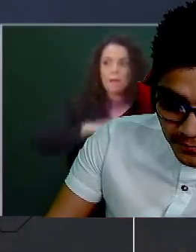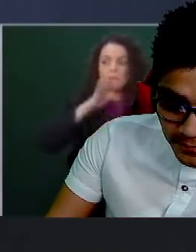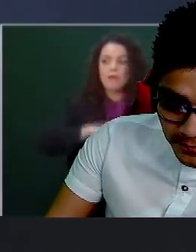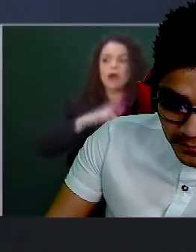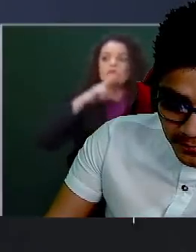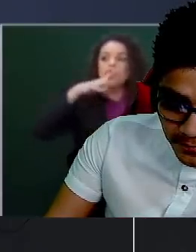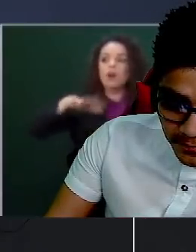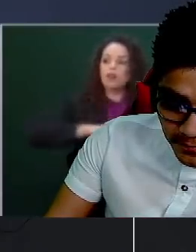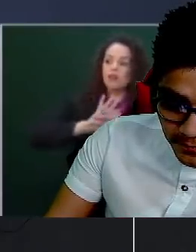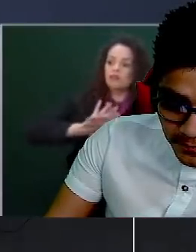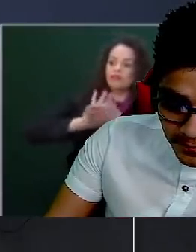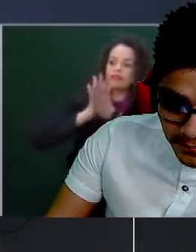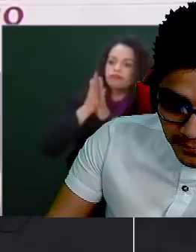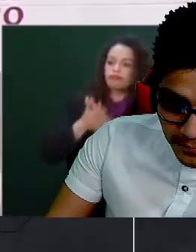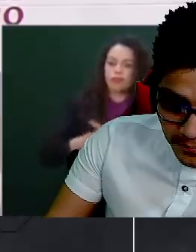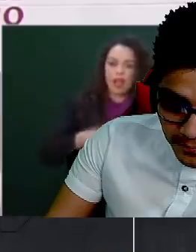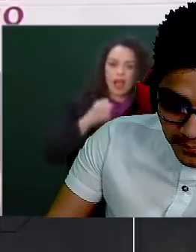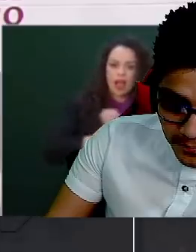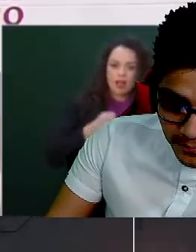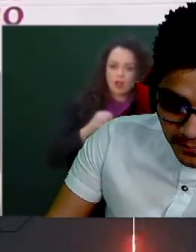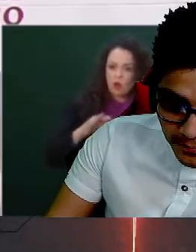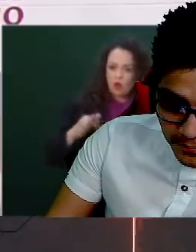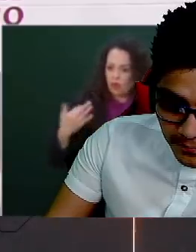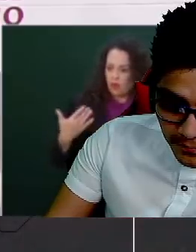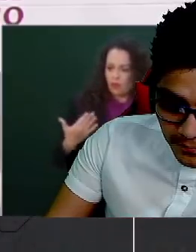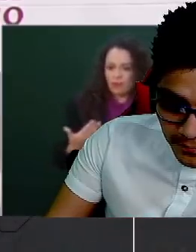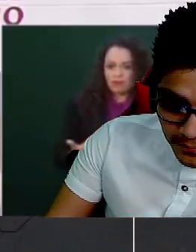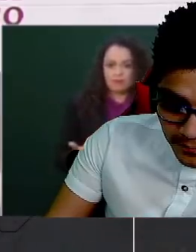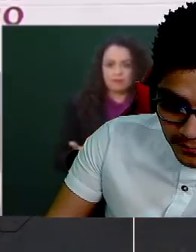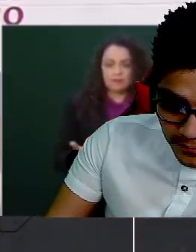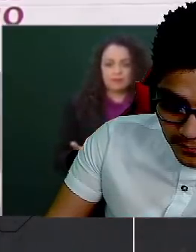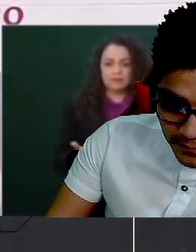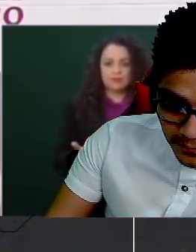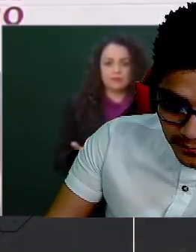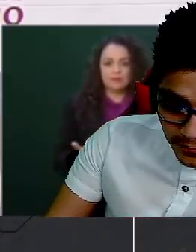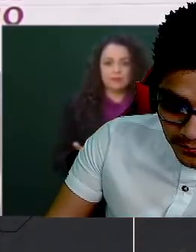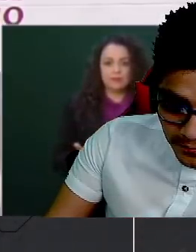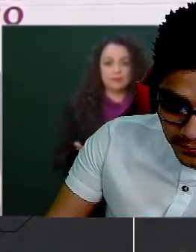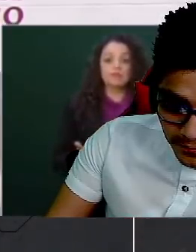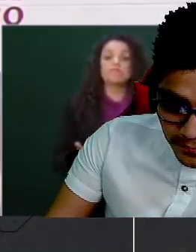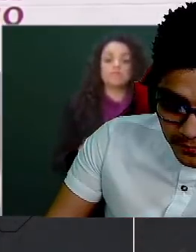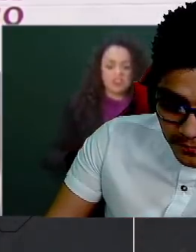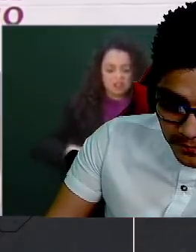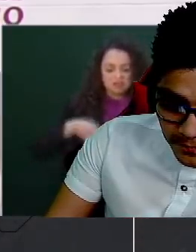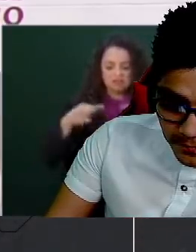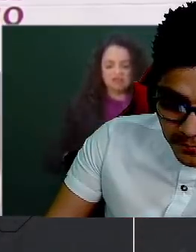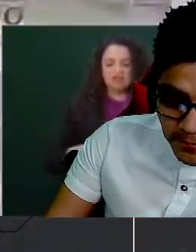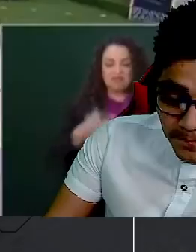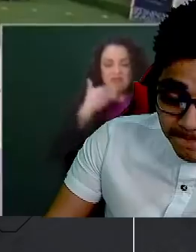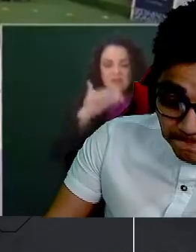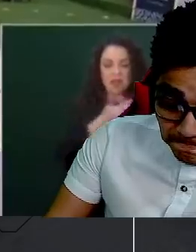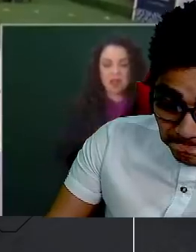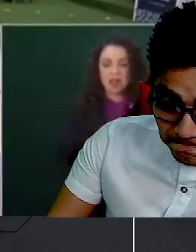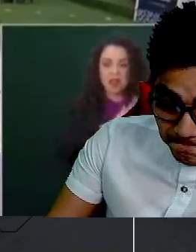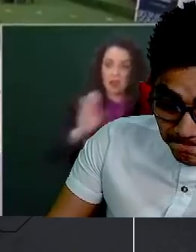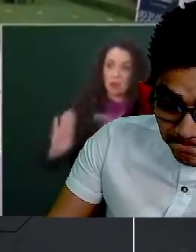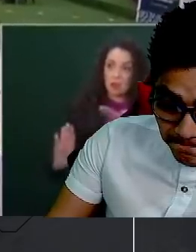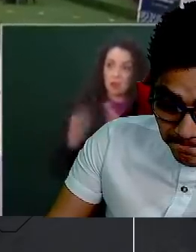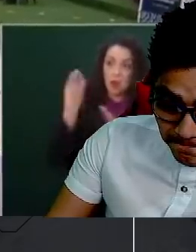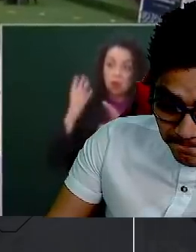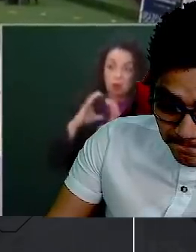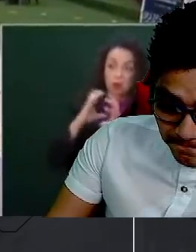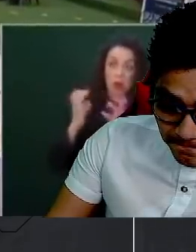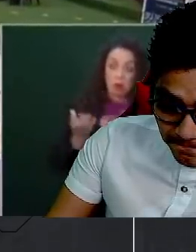los últimos años. Una obra de calidad mundial, eficiente y sustentable,